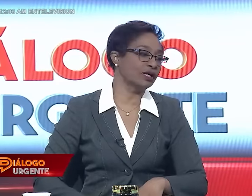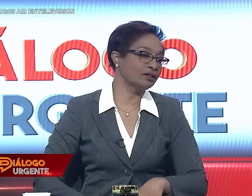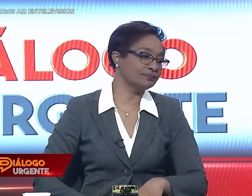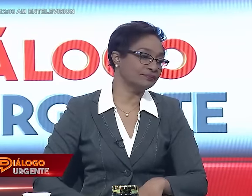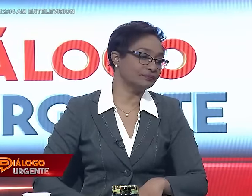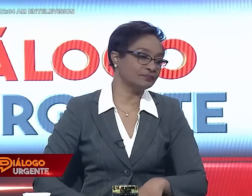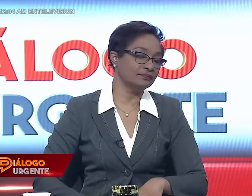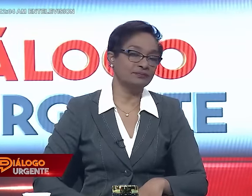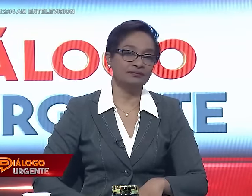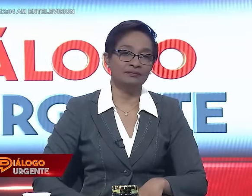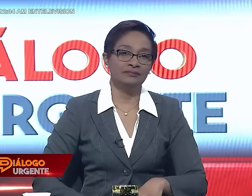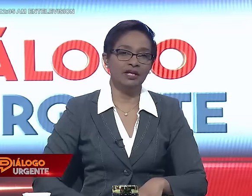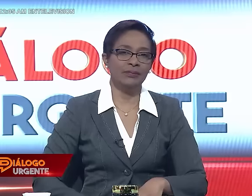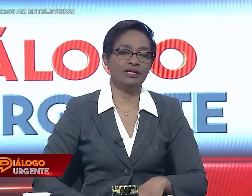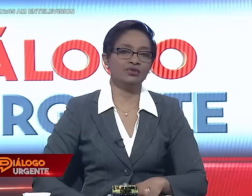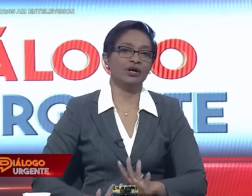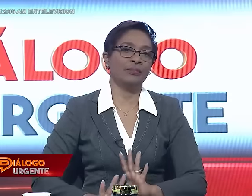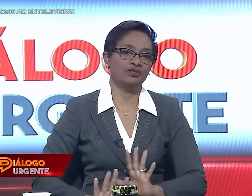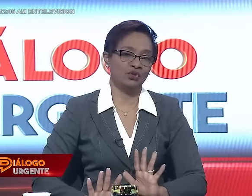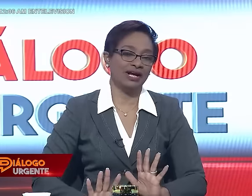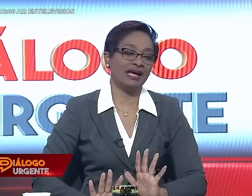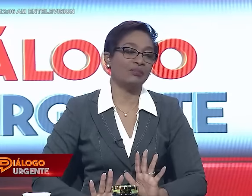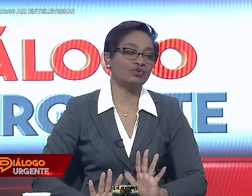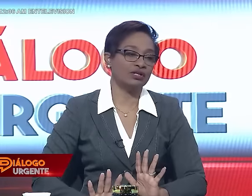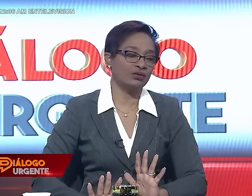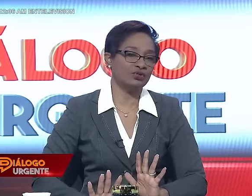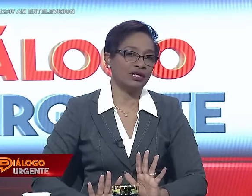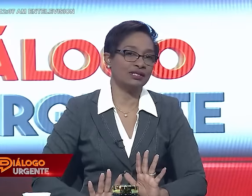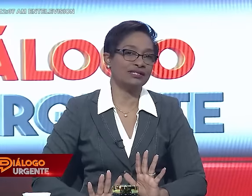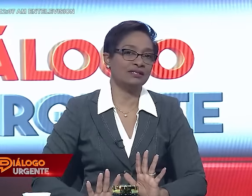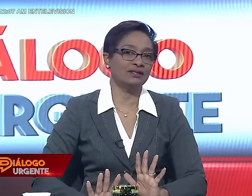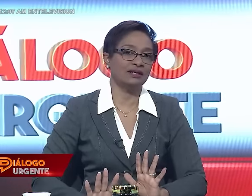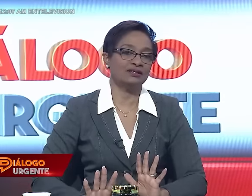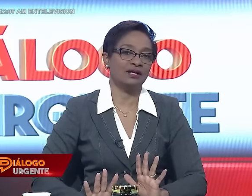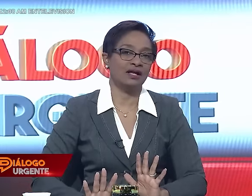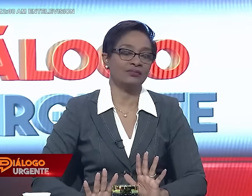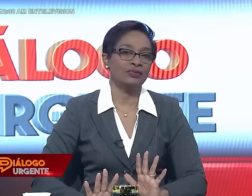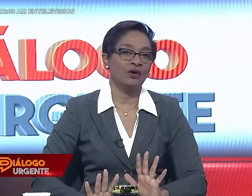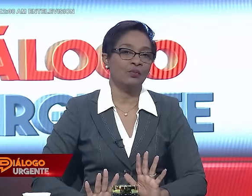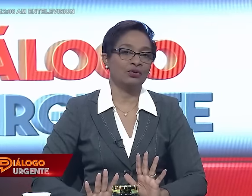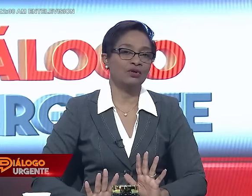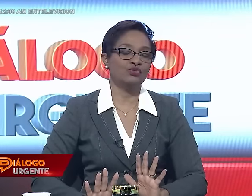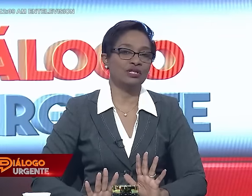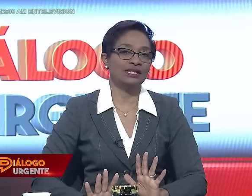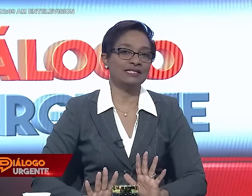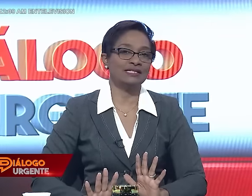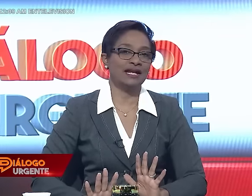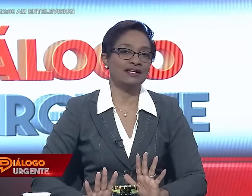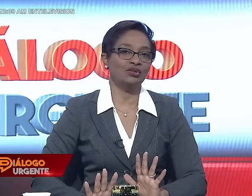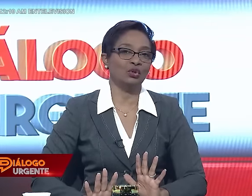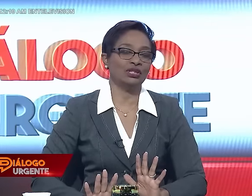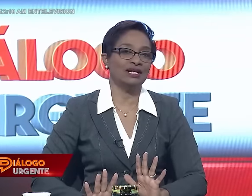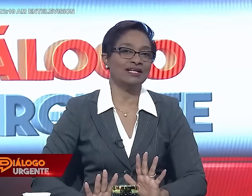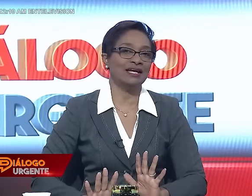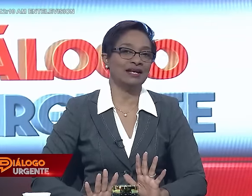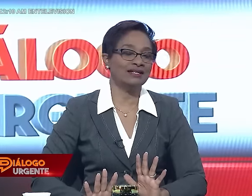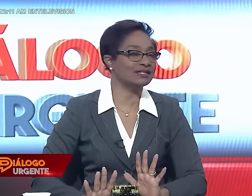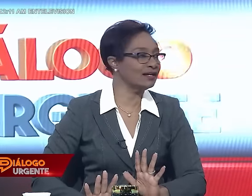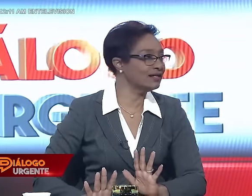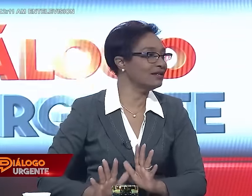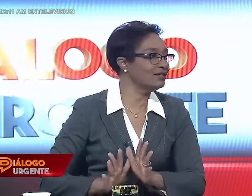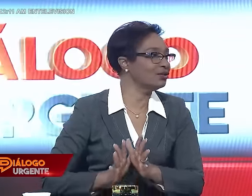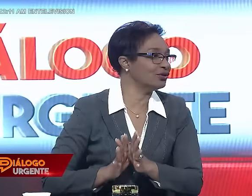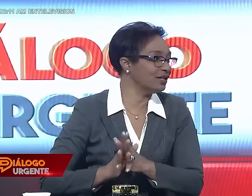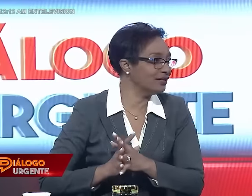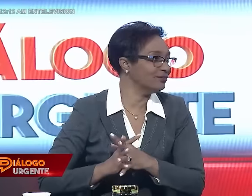él? Y mire, es una persona que ha mostrado ser desinteresado, porque usted estar en Indotel y querer salir